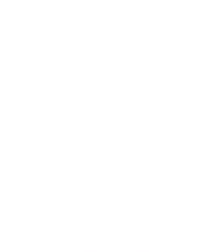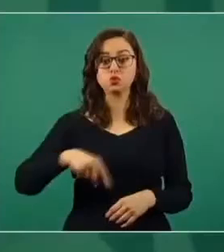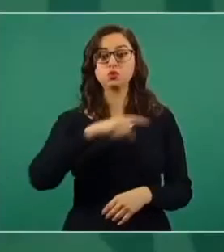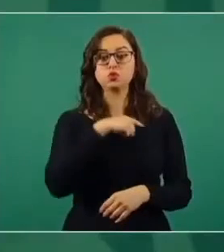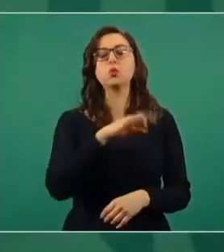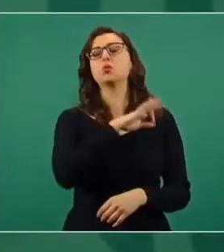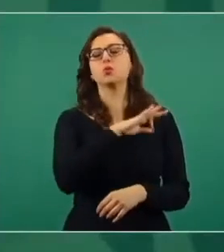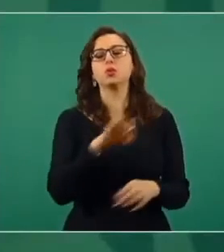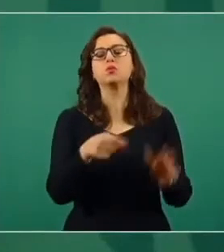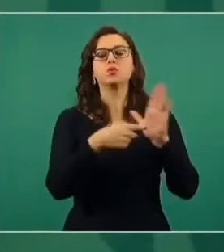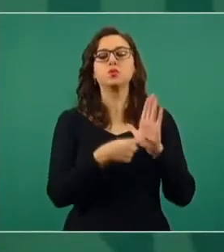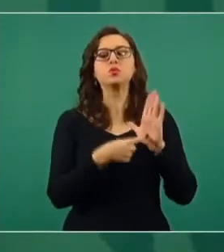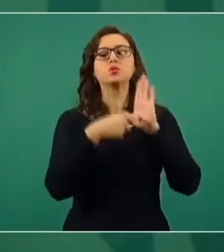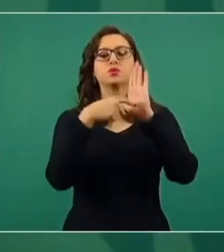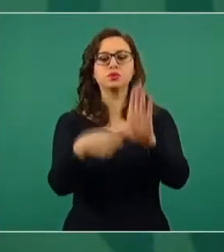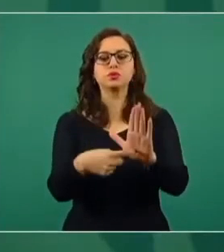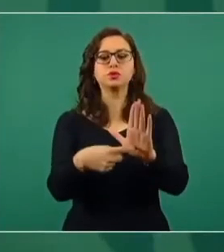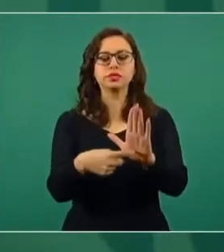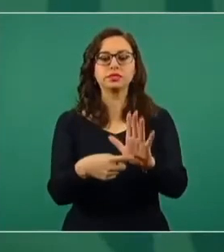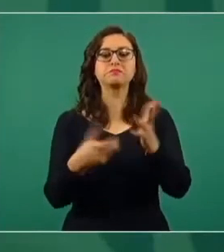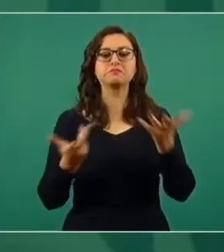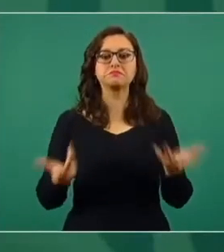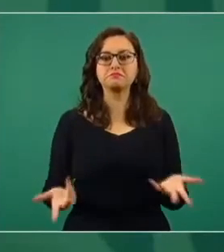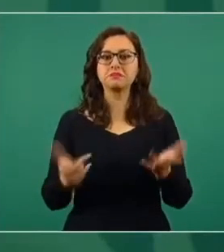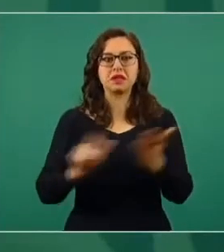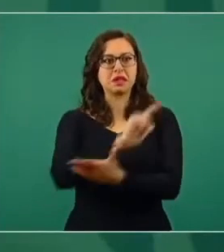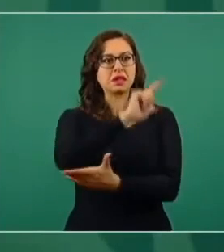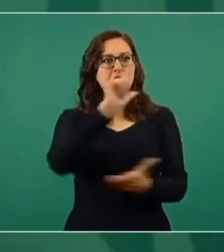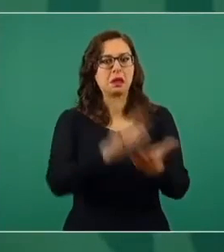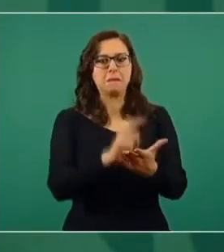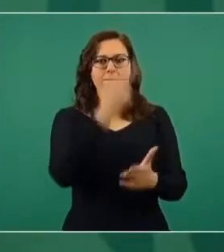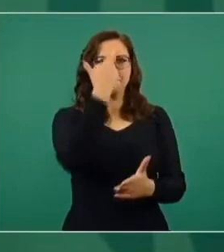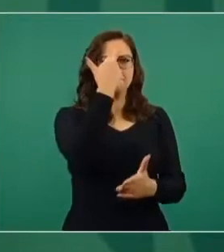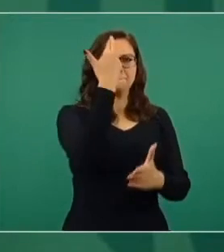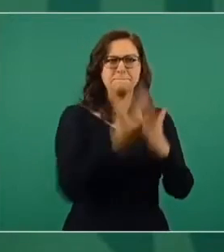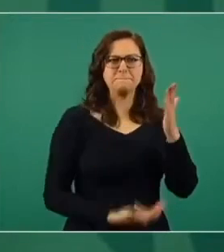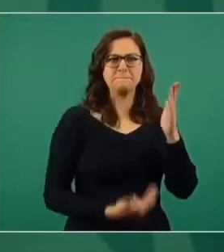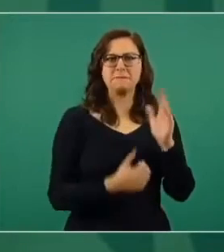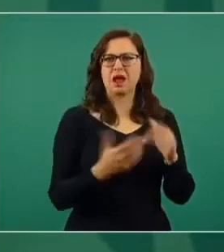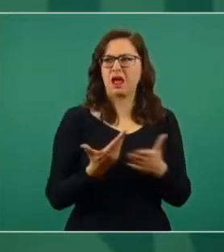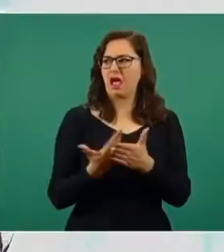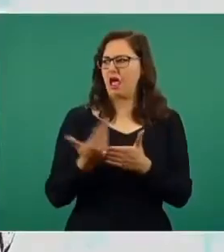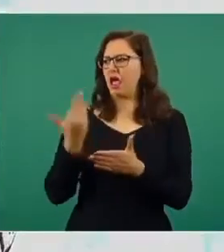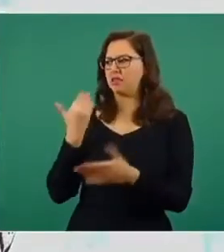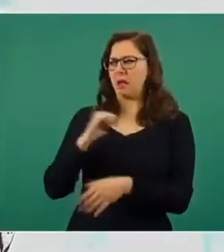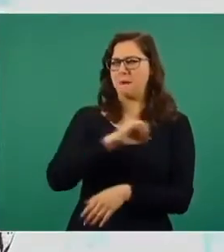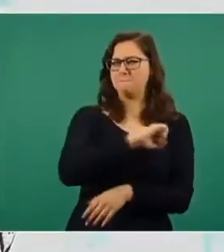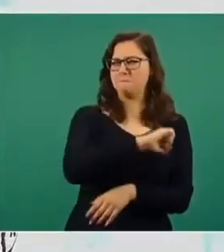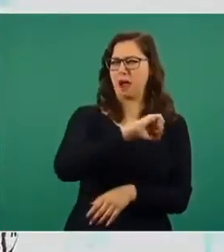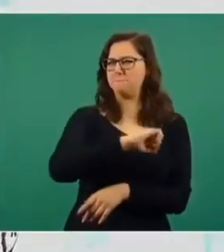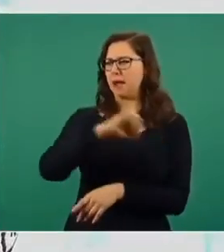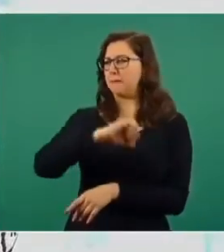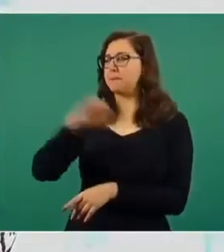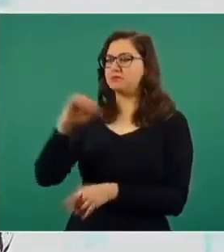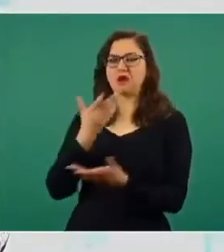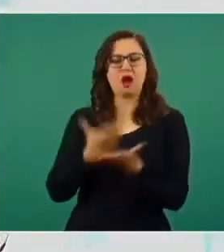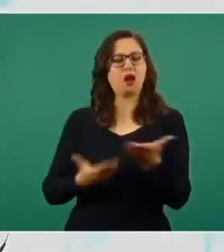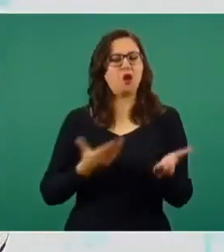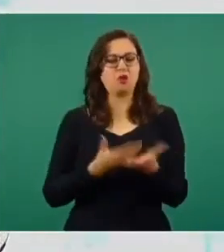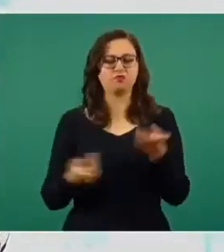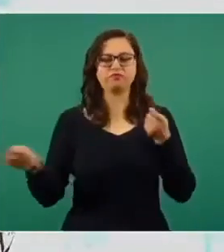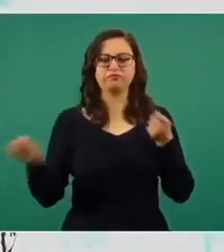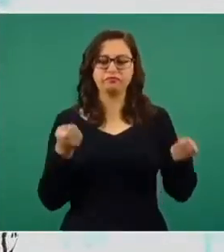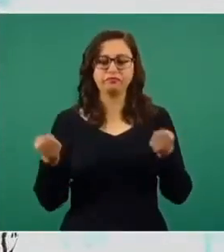logrado mantener la contención de delitos que habían estado a la alza, como el homicidio doloso, el